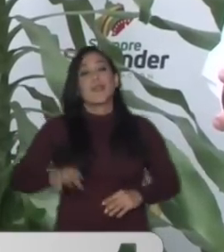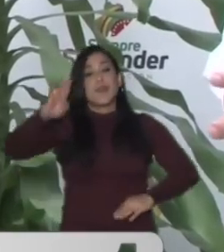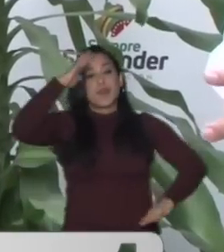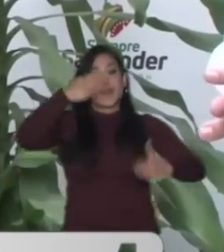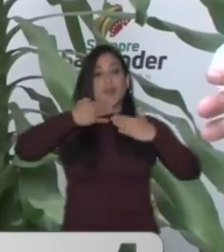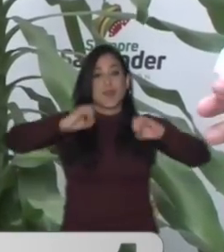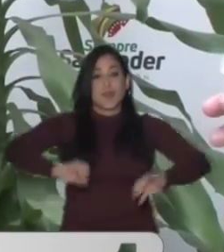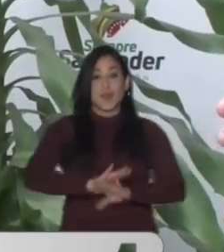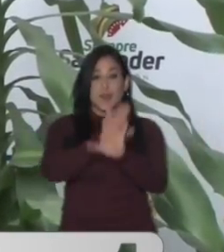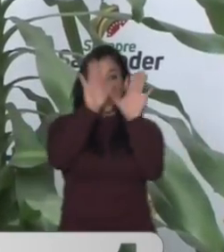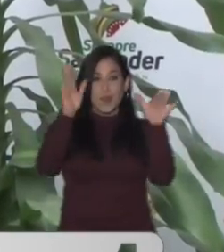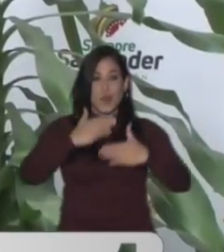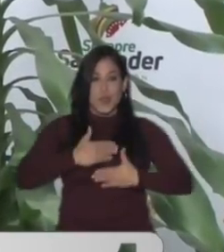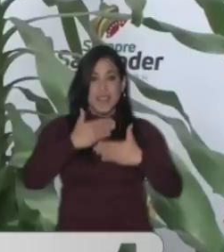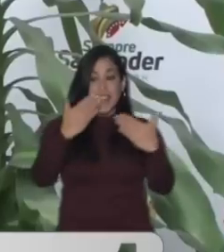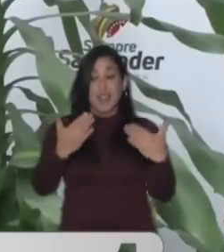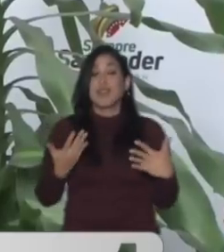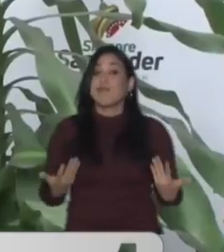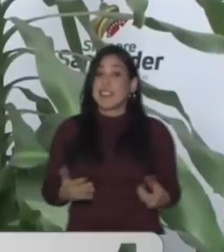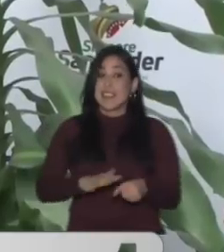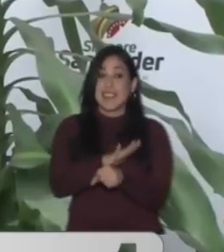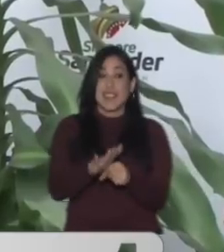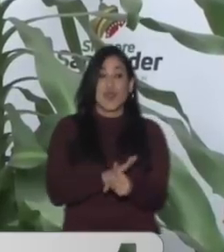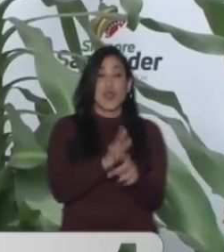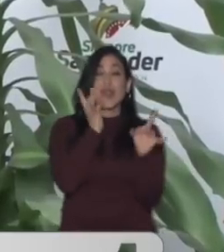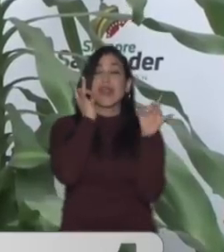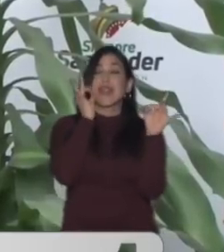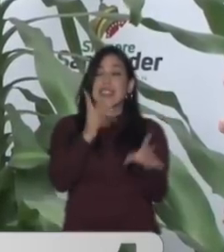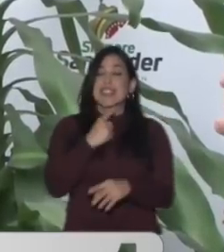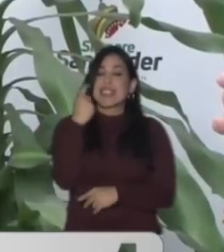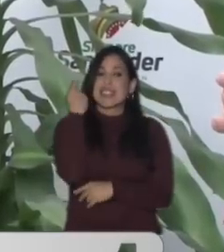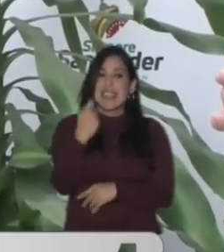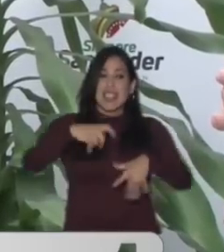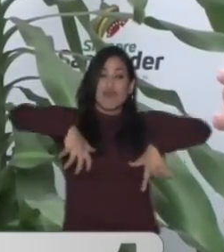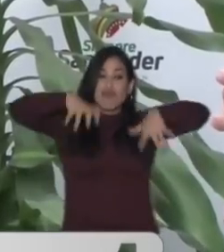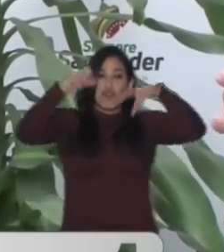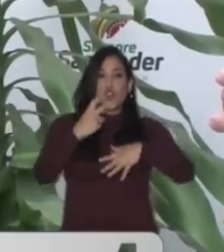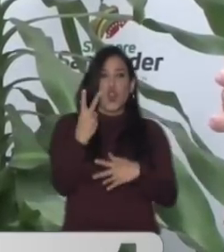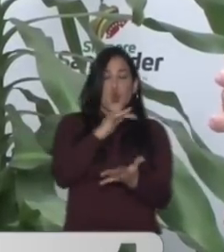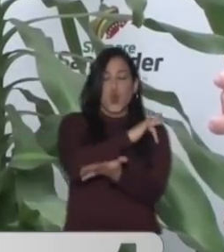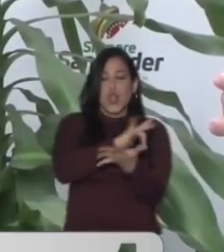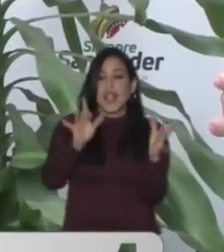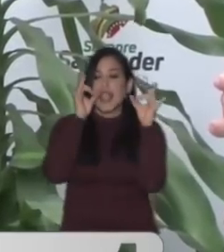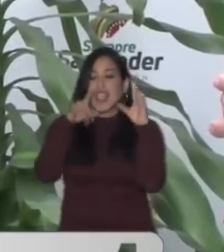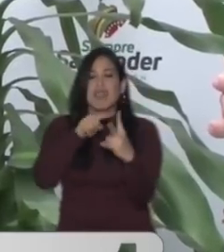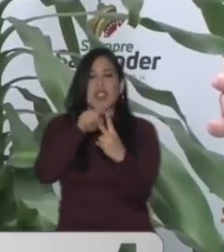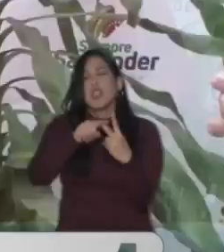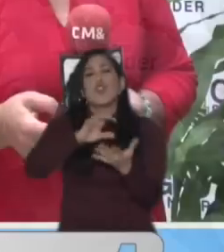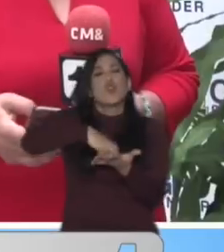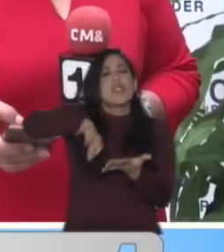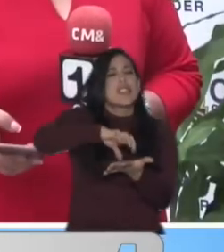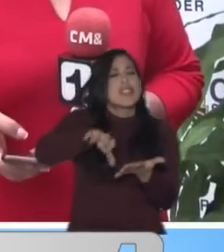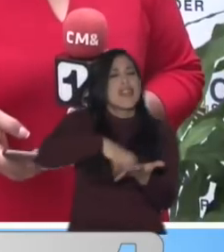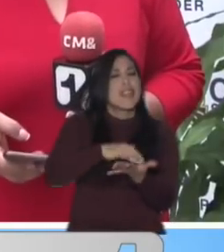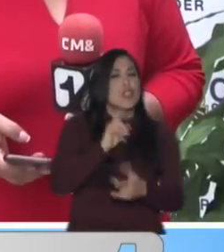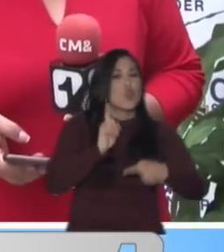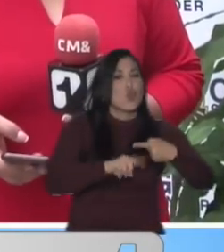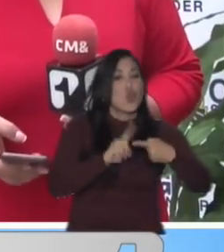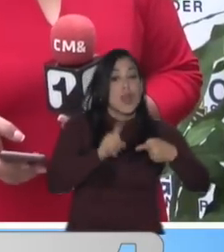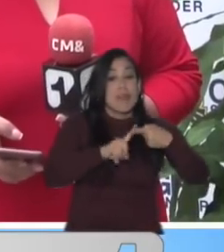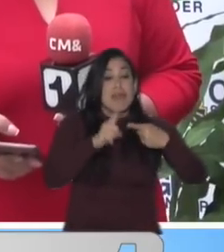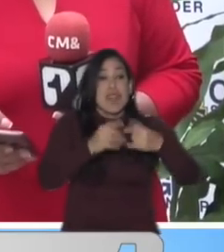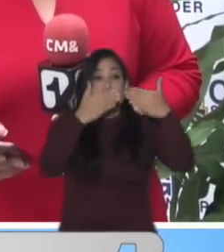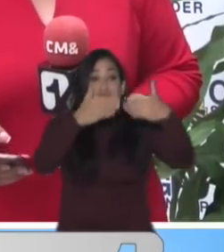Hola compañeros televidentes, cordial saludo. Pues es crítica esta situación invernal y hay dos emergencias que se atienden a esta hora en Santander. Una es la apertura